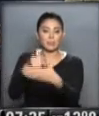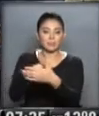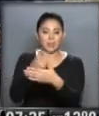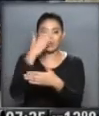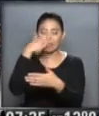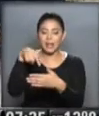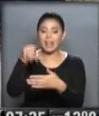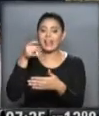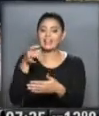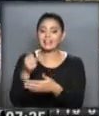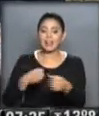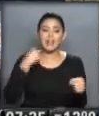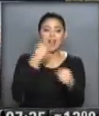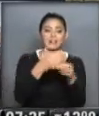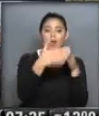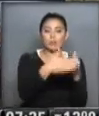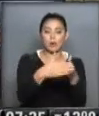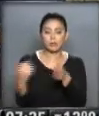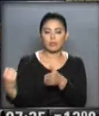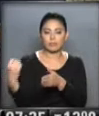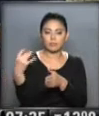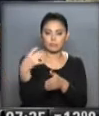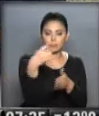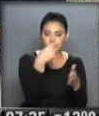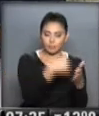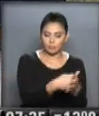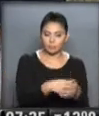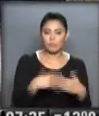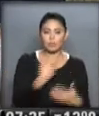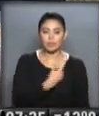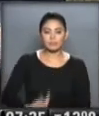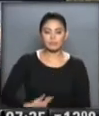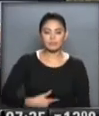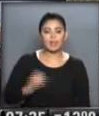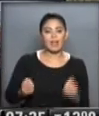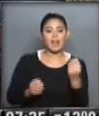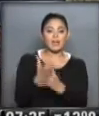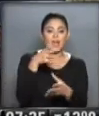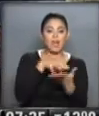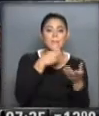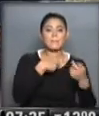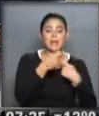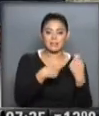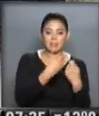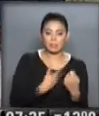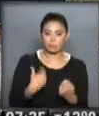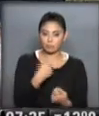los puertos. De ahí la decisión de la Presidenta de la República de la creación de esta empresa, vuelvo a repetirles, del